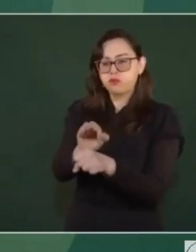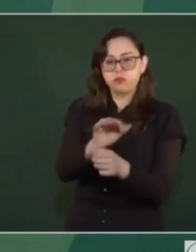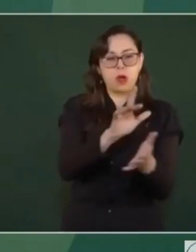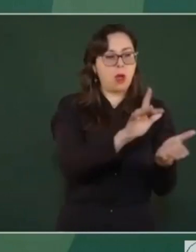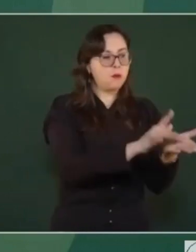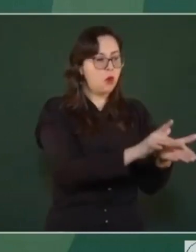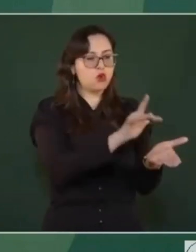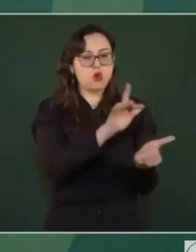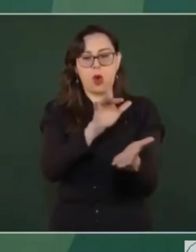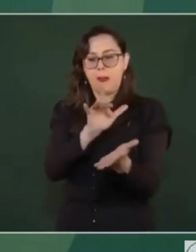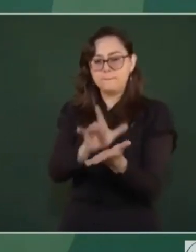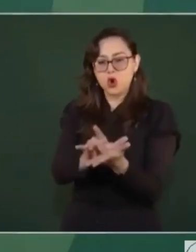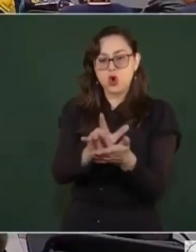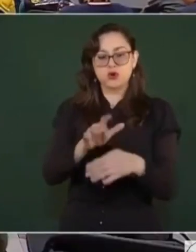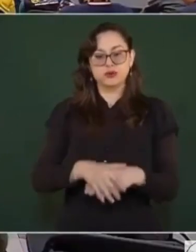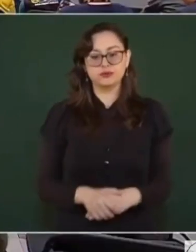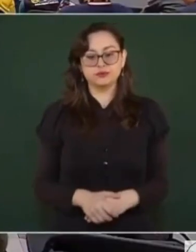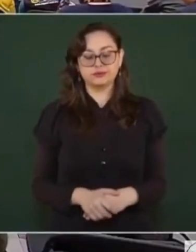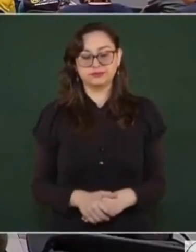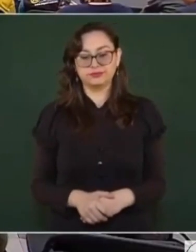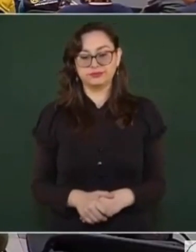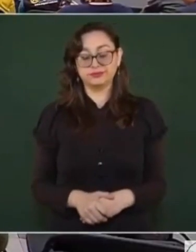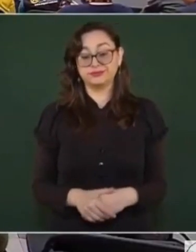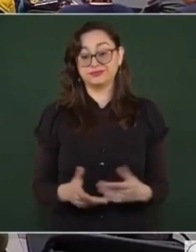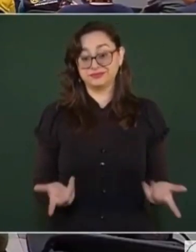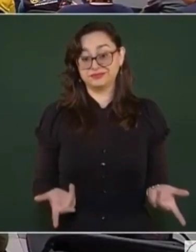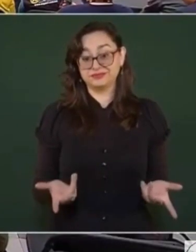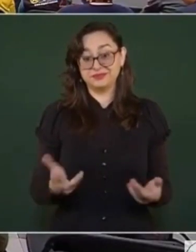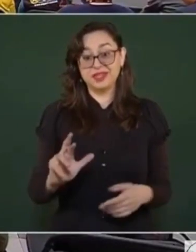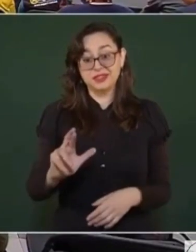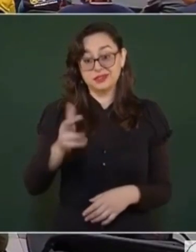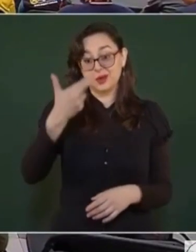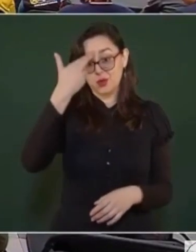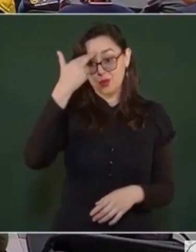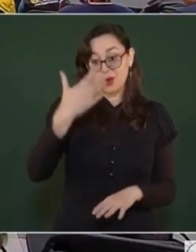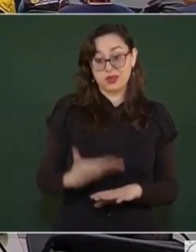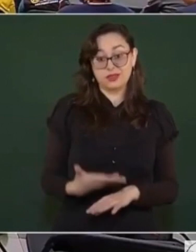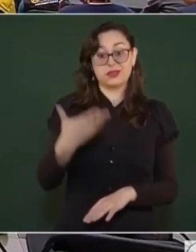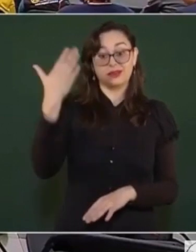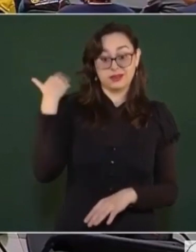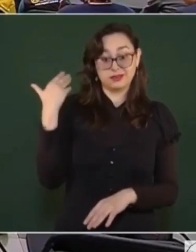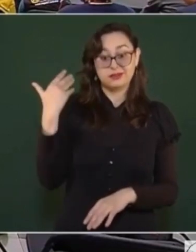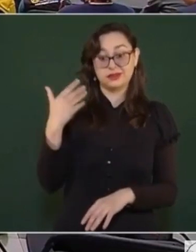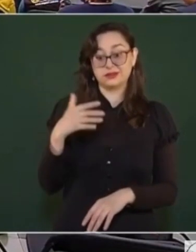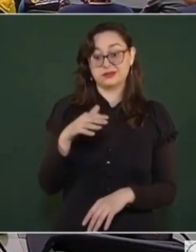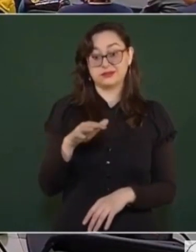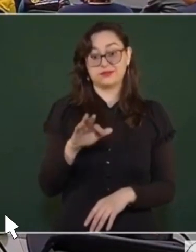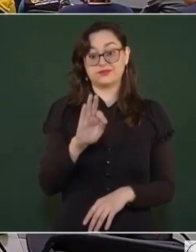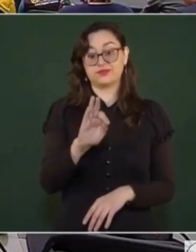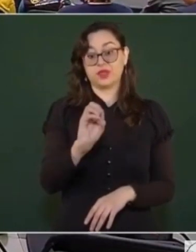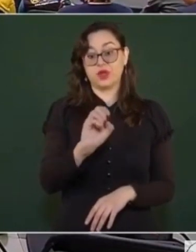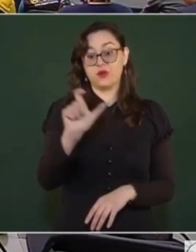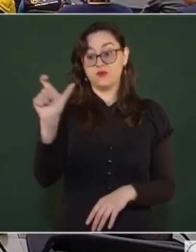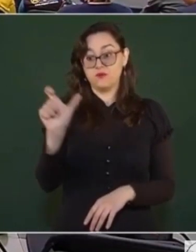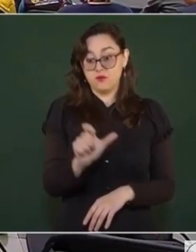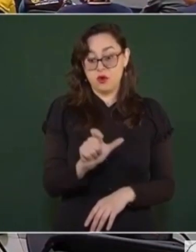Fox no llamó a votar por la candidata de su supuesto